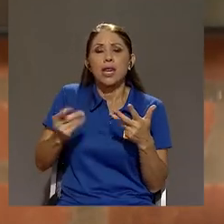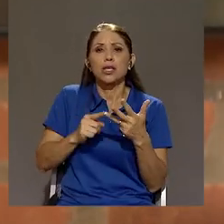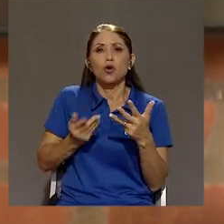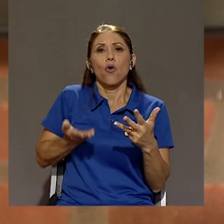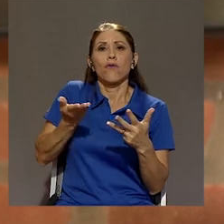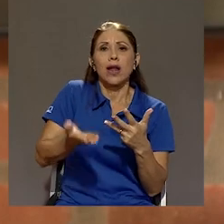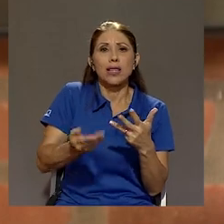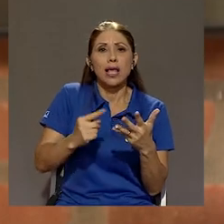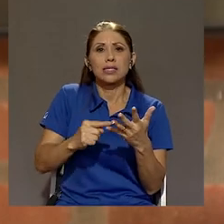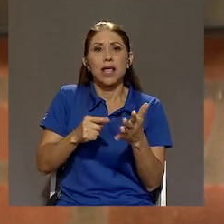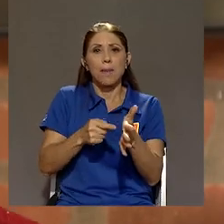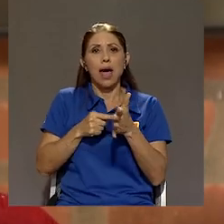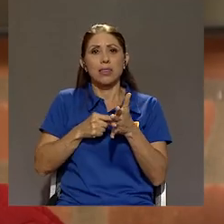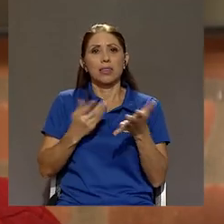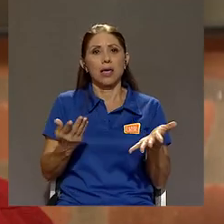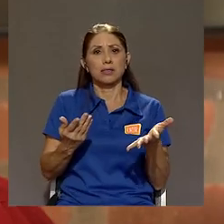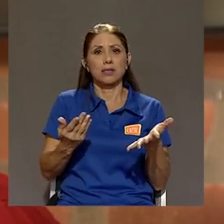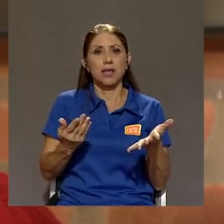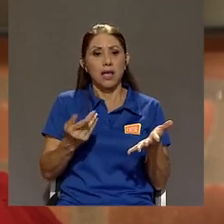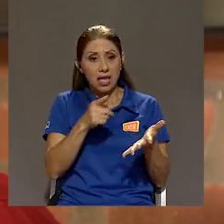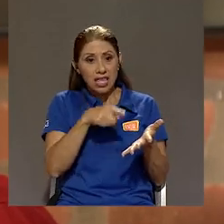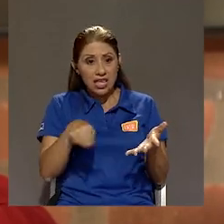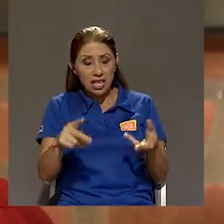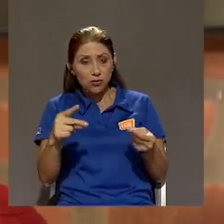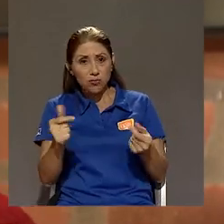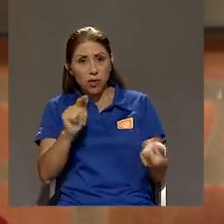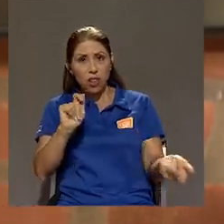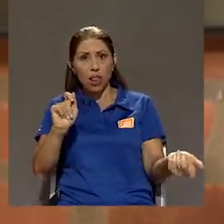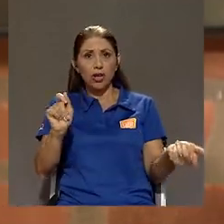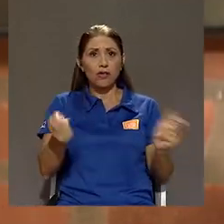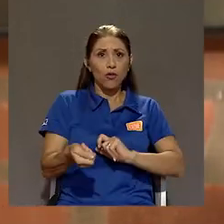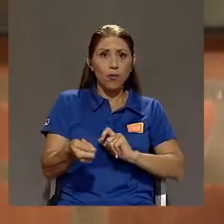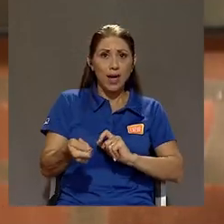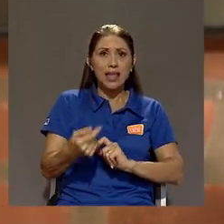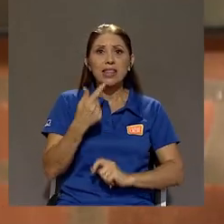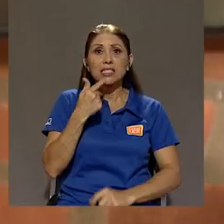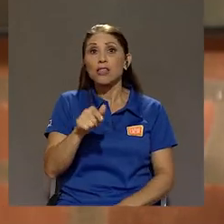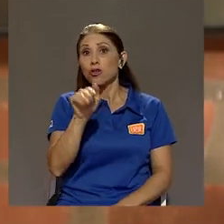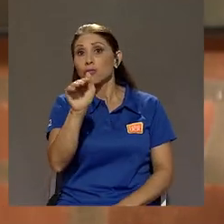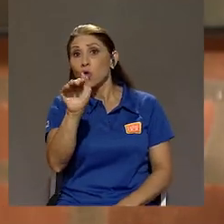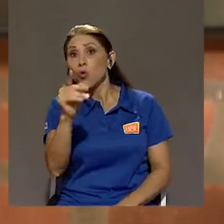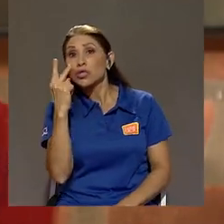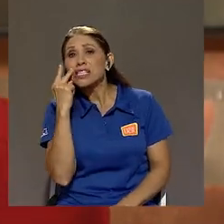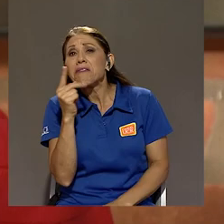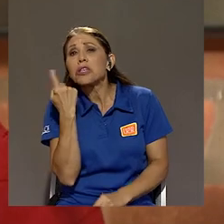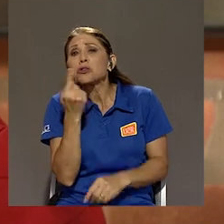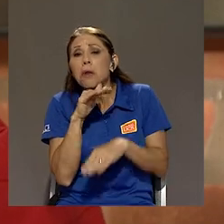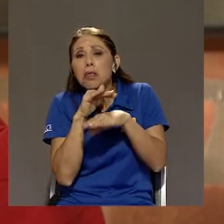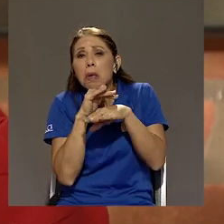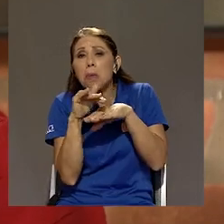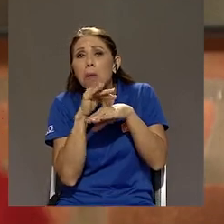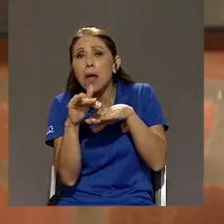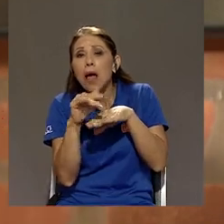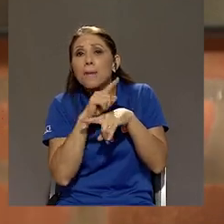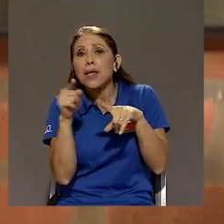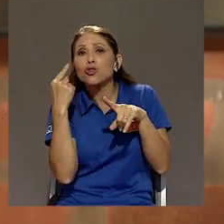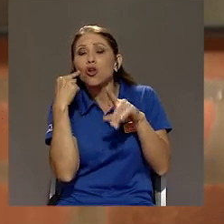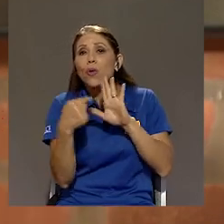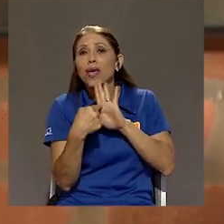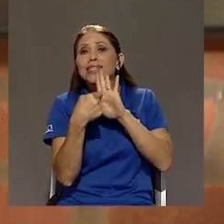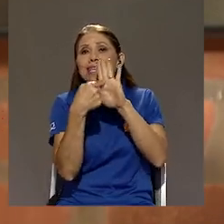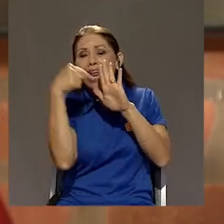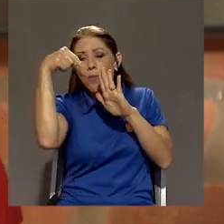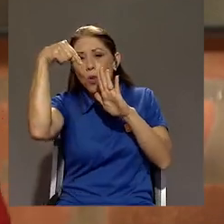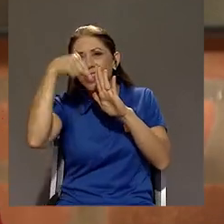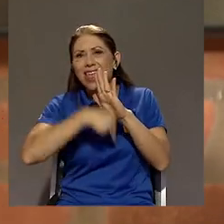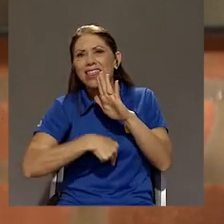demandas, y de pronto transforma eso, como diciéndote, mire, usted está viendo aquí como la cascarita de afuera, yo le voy a enseñar lo que está por dentro,